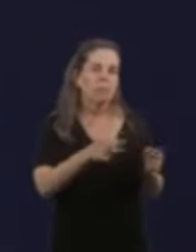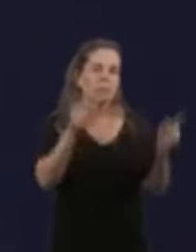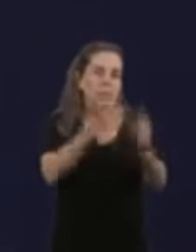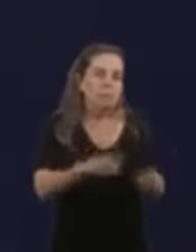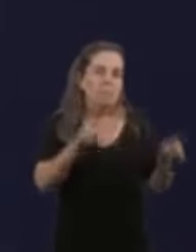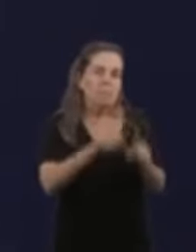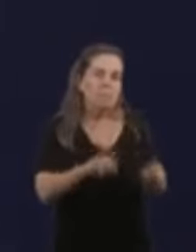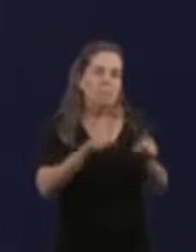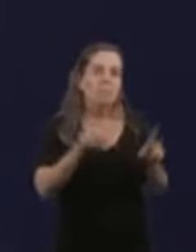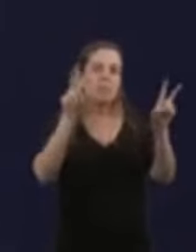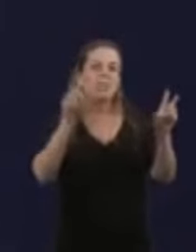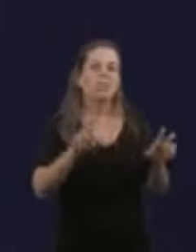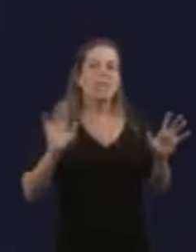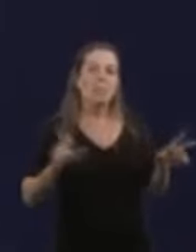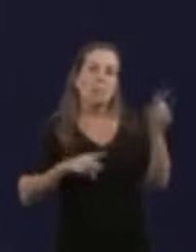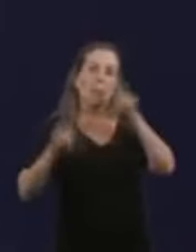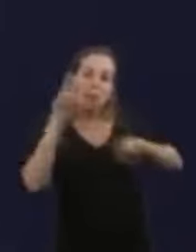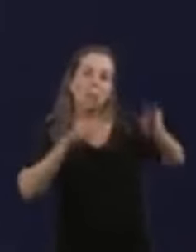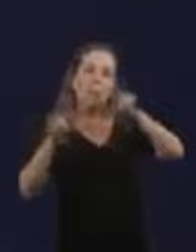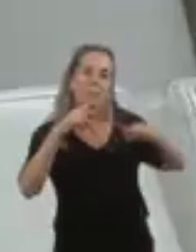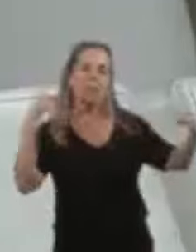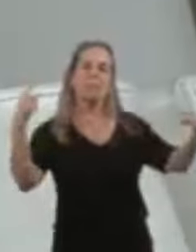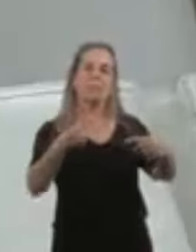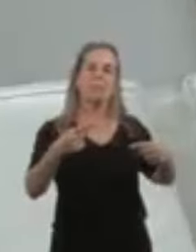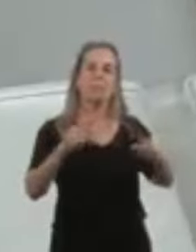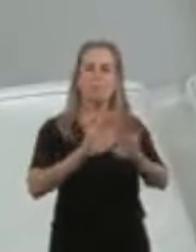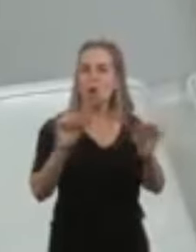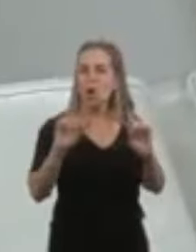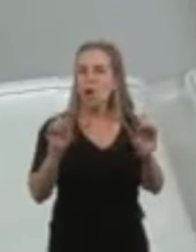no buscan una una pelea que no la hay o